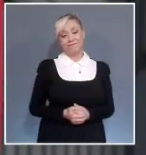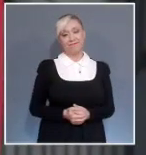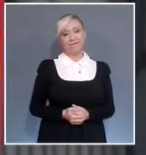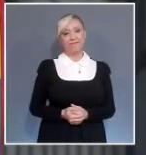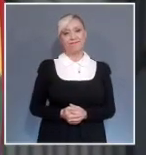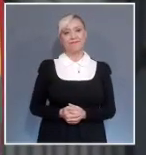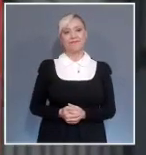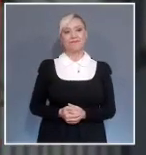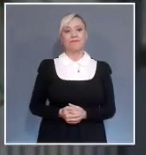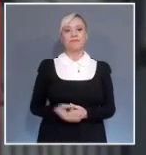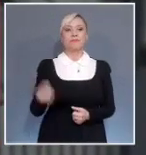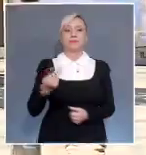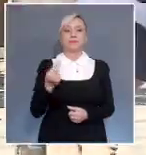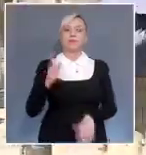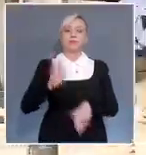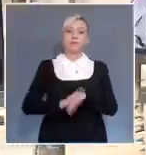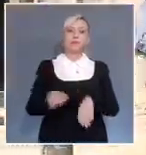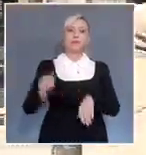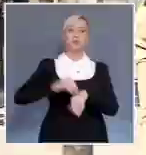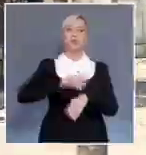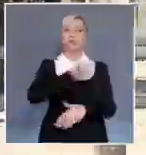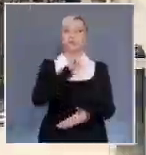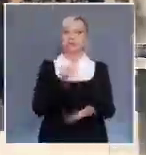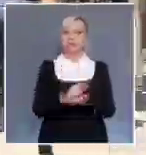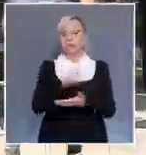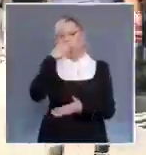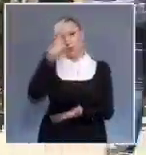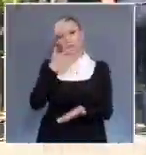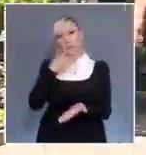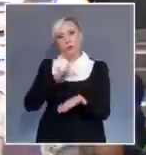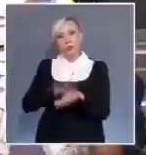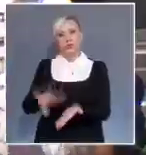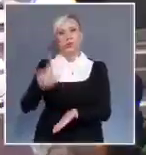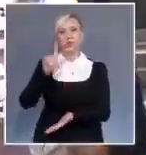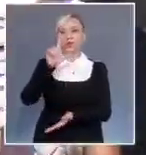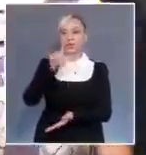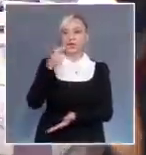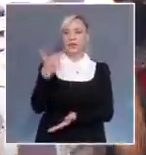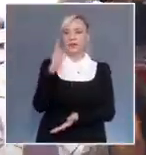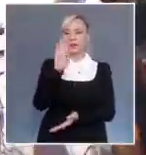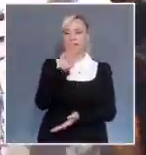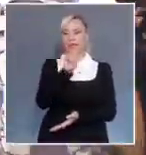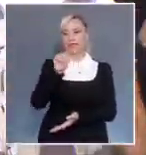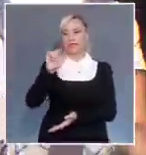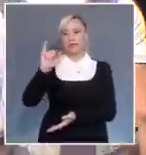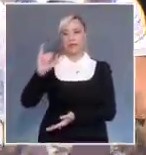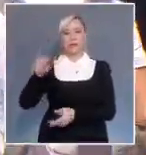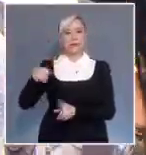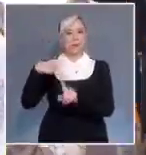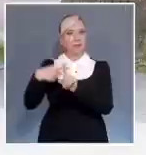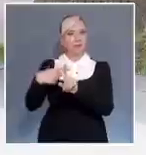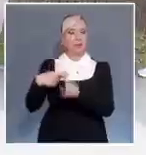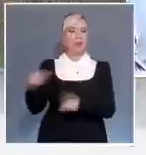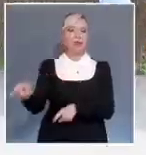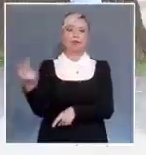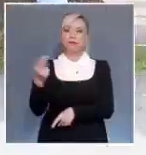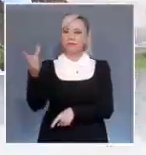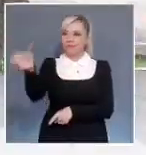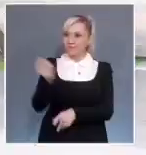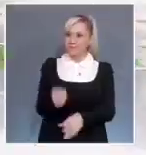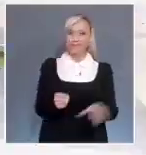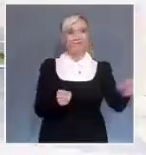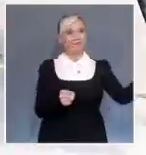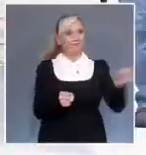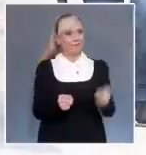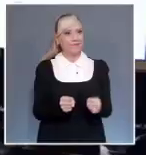las políticas públicas a favor de las personas LGBTI+, es necesario que integrantes de esa comunidad tengan mayor acceso a los espacios de toma